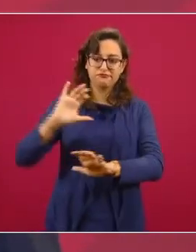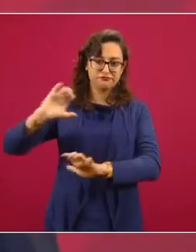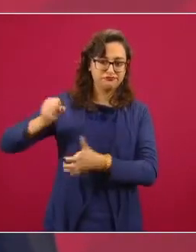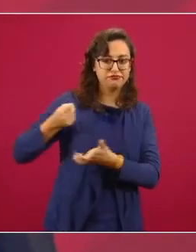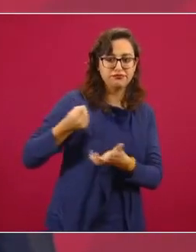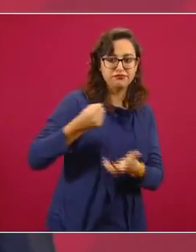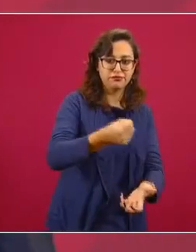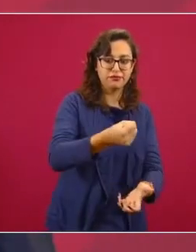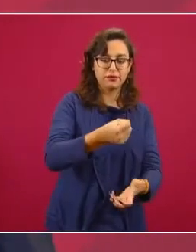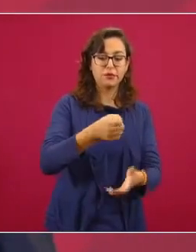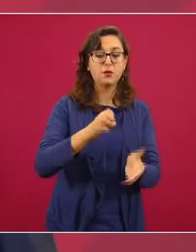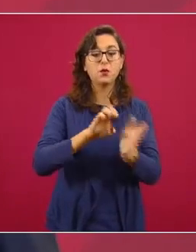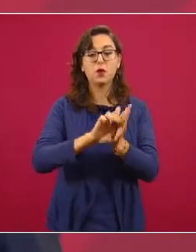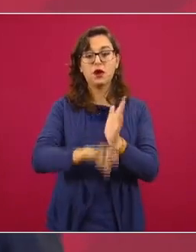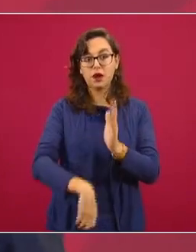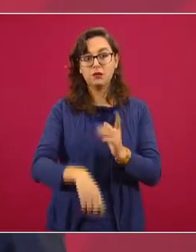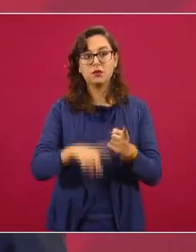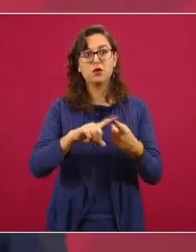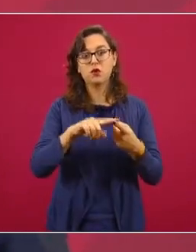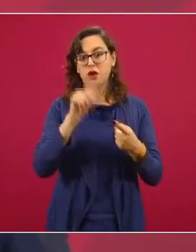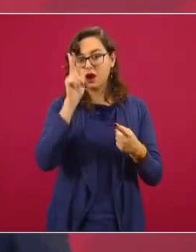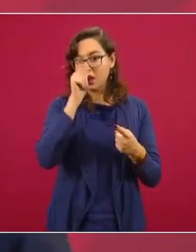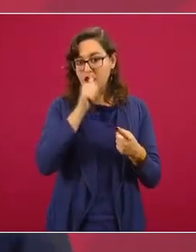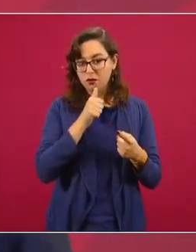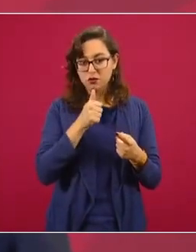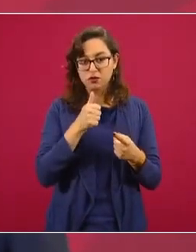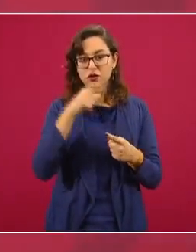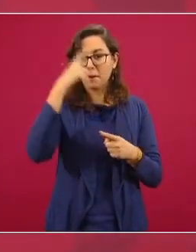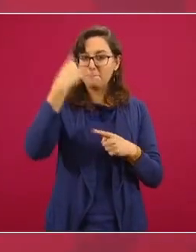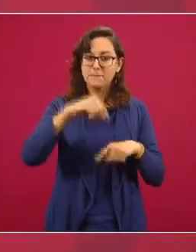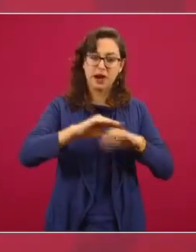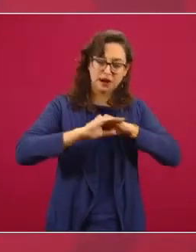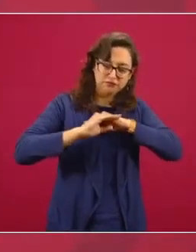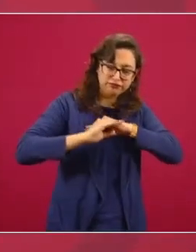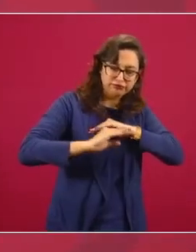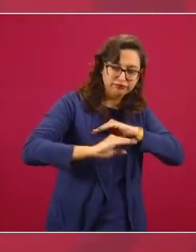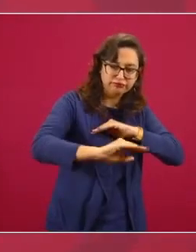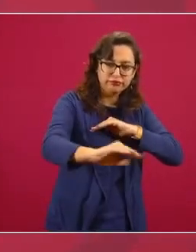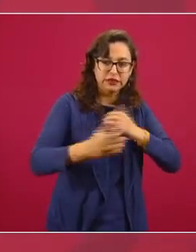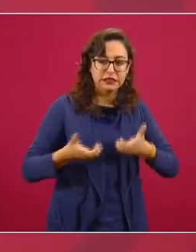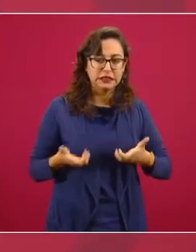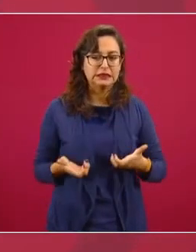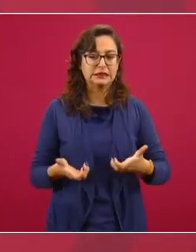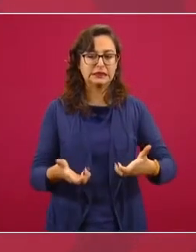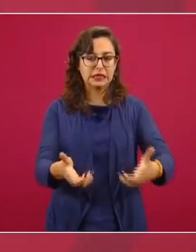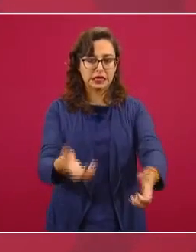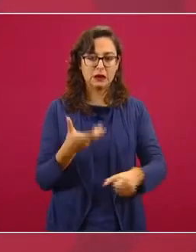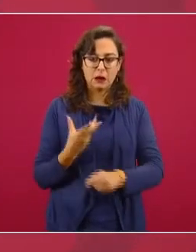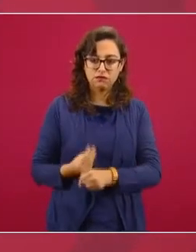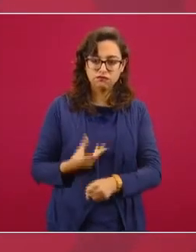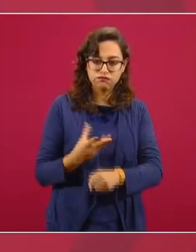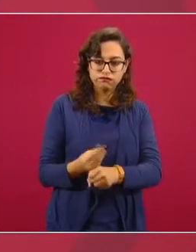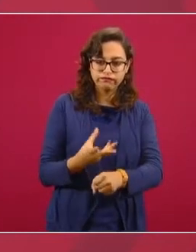caso de Hermosillo, para la pavimentación de las calles.